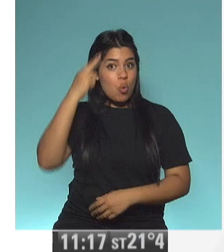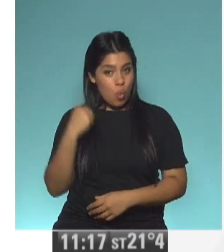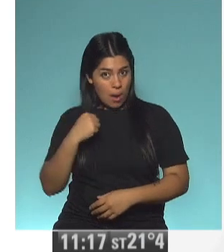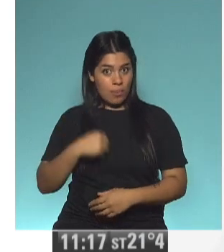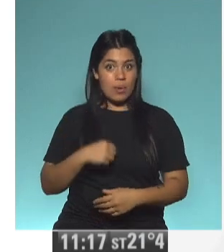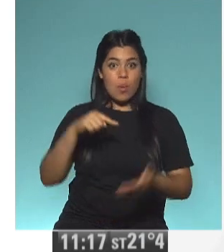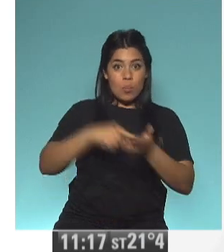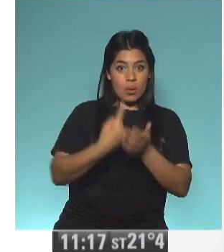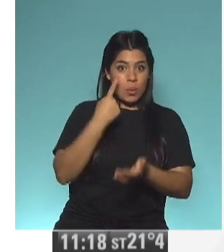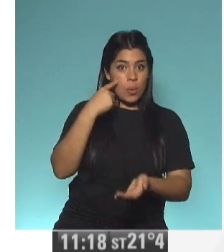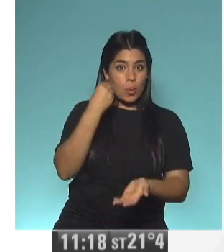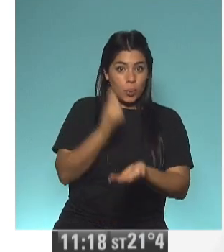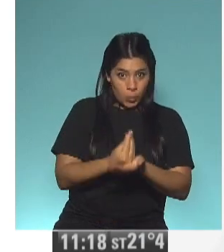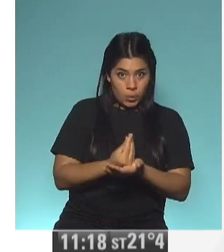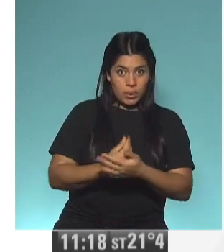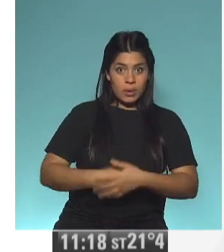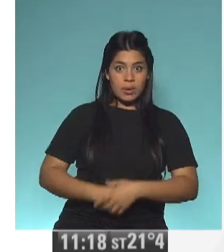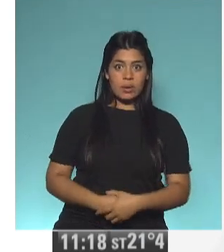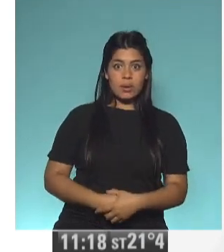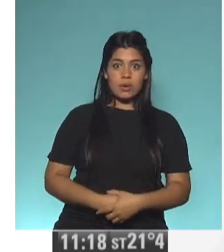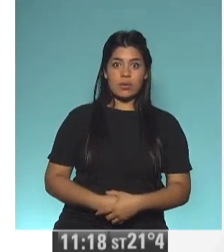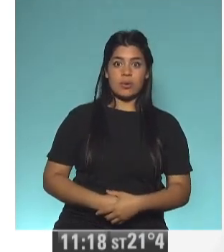11-3275-2139 si estás en la ciudad de Buenos Aires y